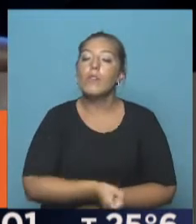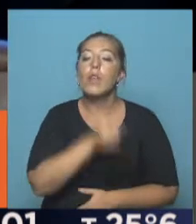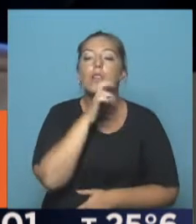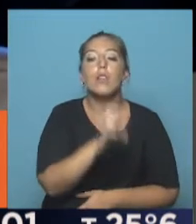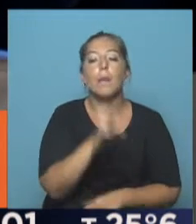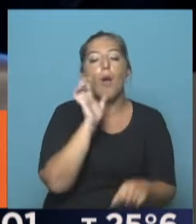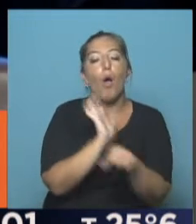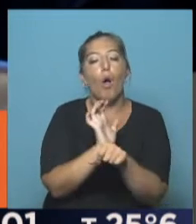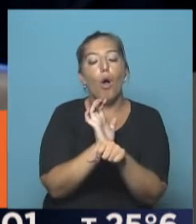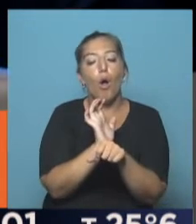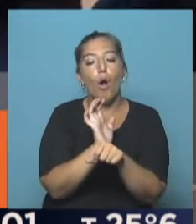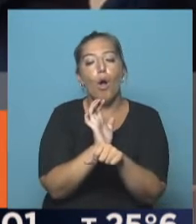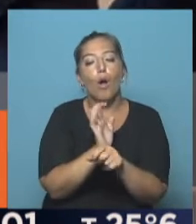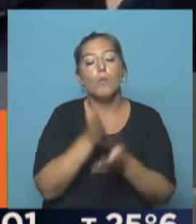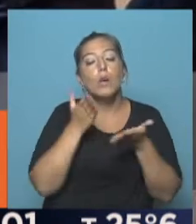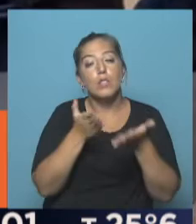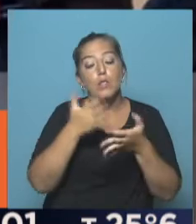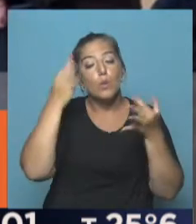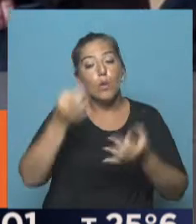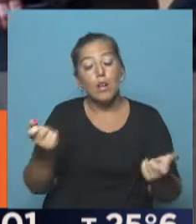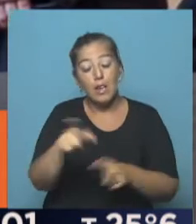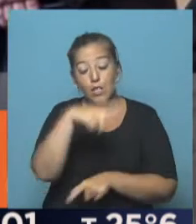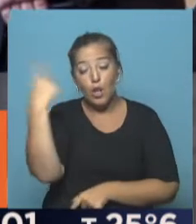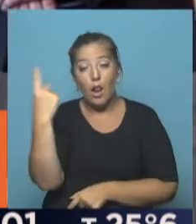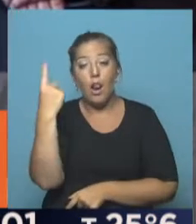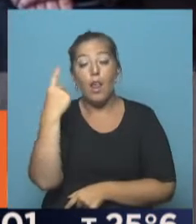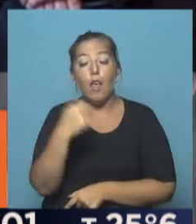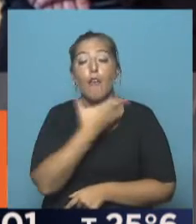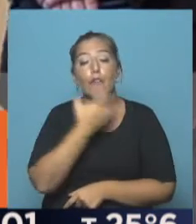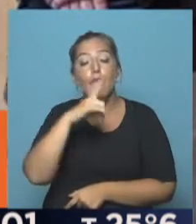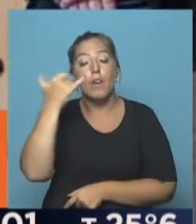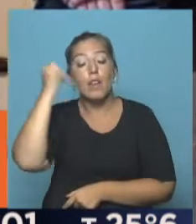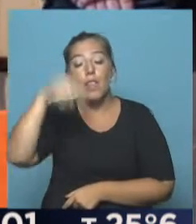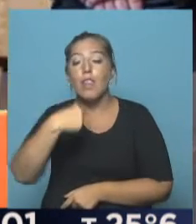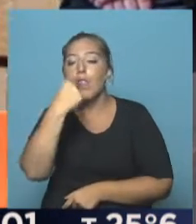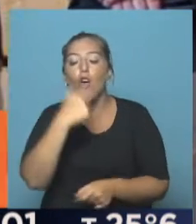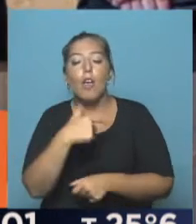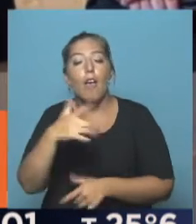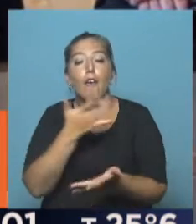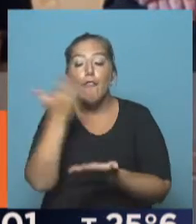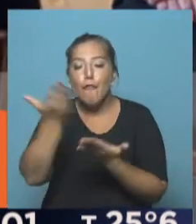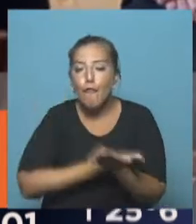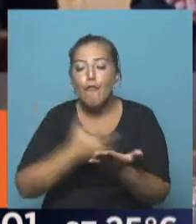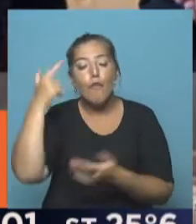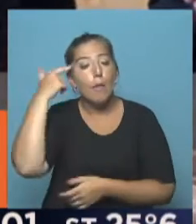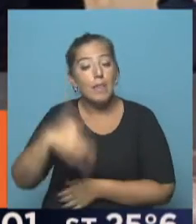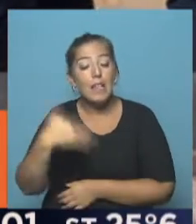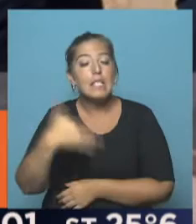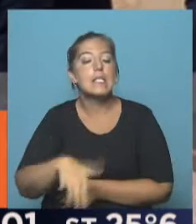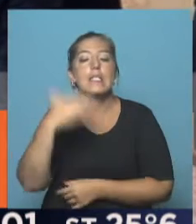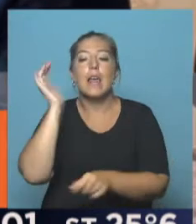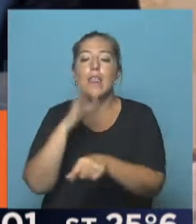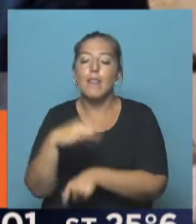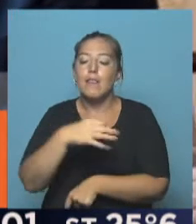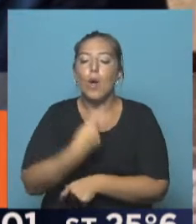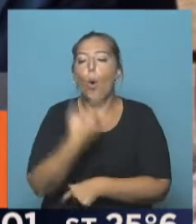asesor de seguridad nacional, Flynn ordenó que los informes de inteligencia que llegaran al presidente no debían ser más largos de una página, con